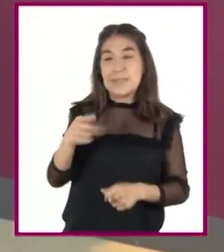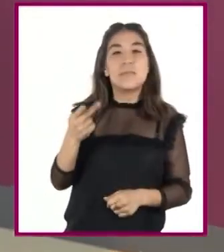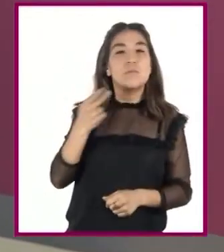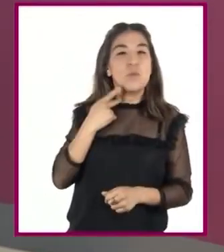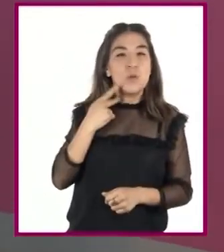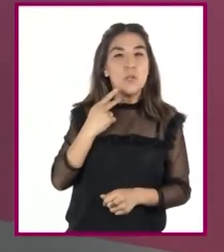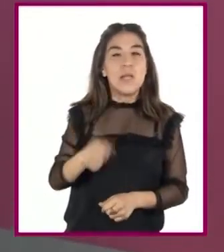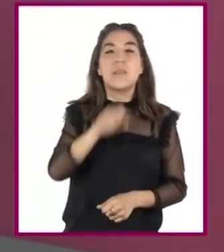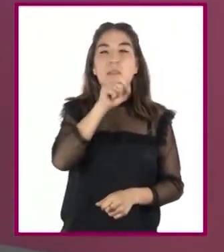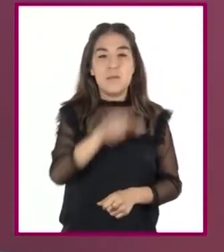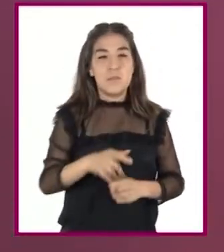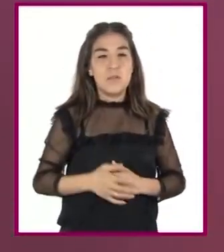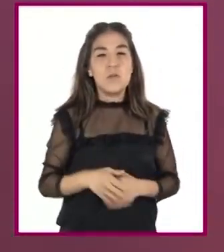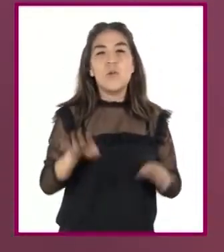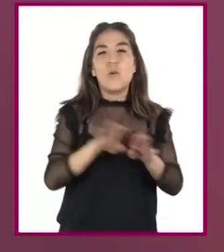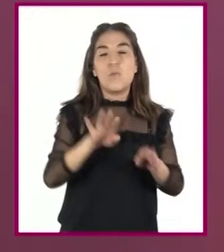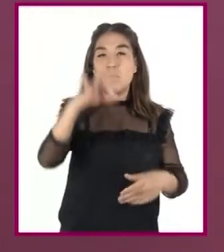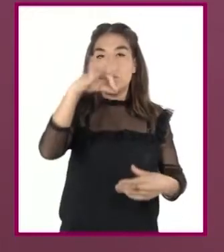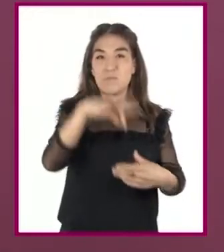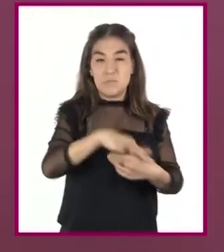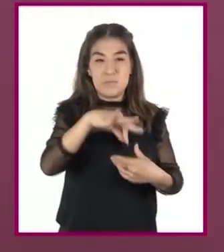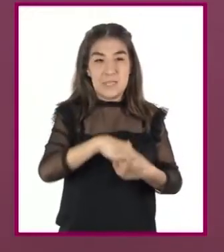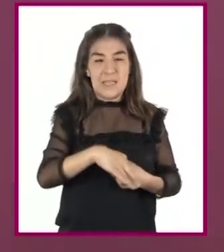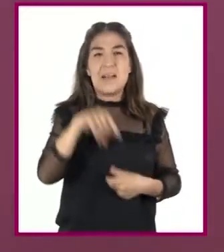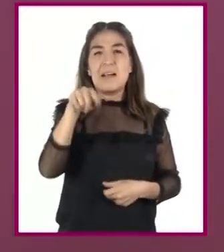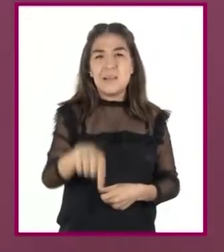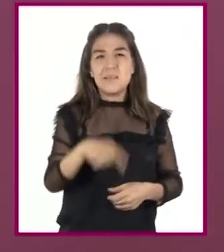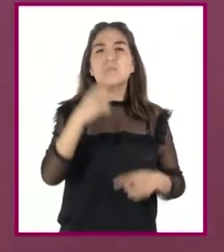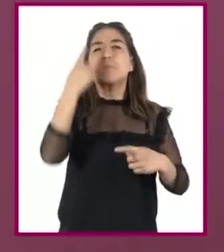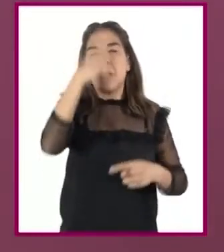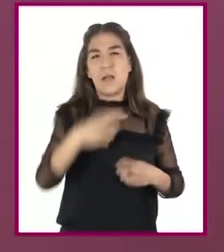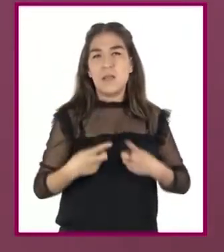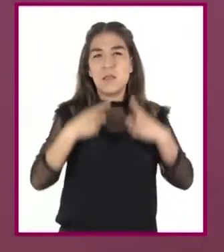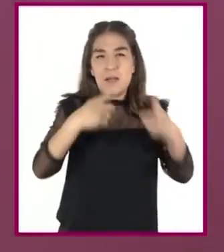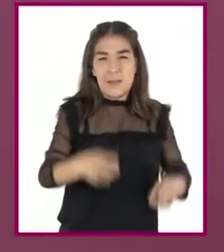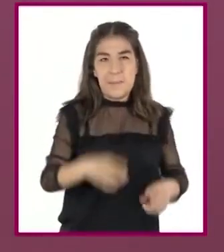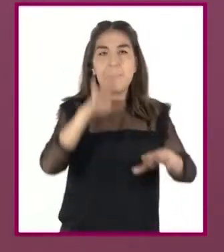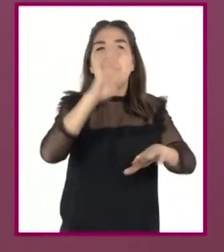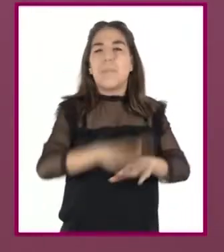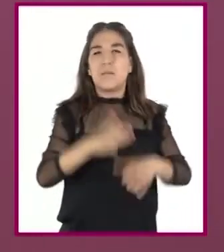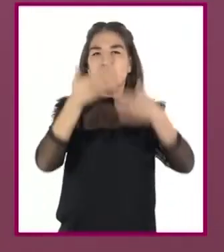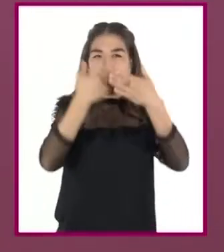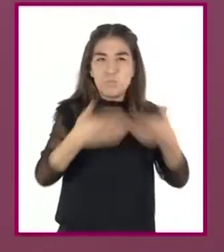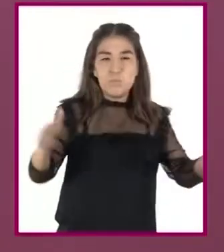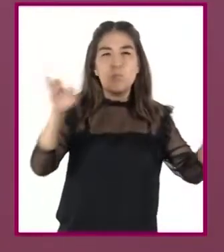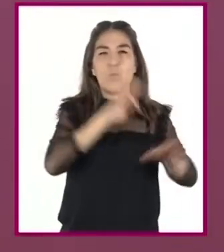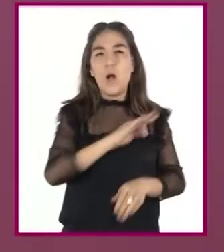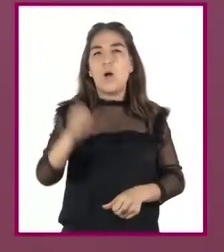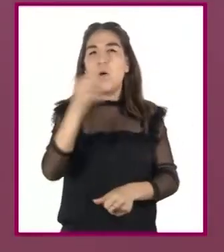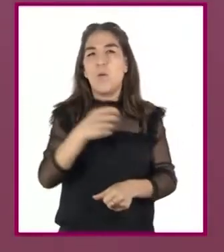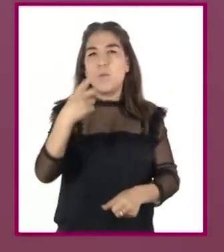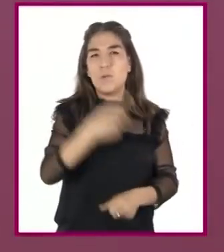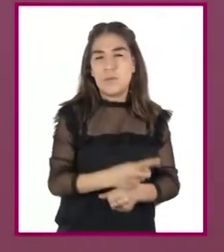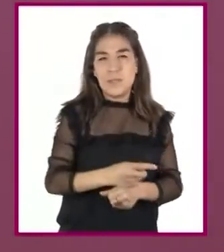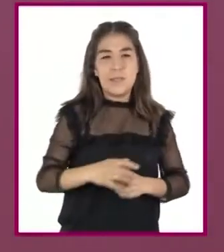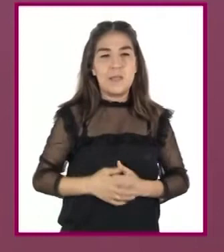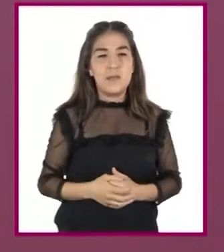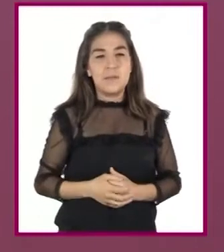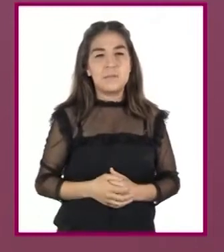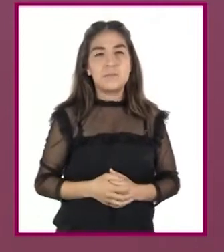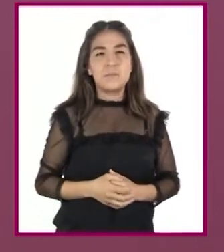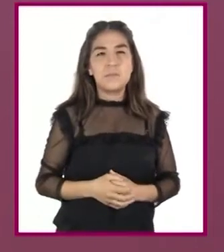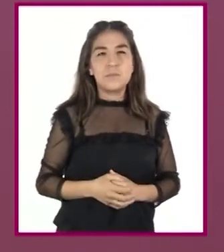especial las elecciones ofrecieron amplias oportunidades para movilizarlos. Cuando los